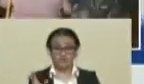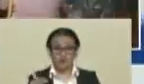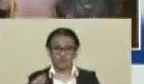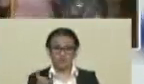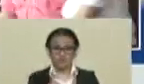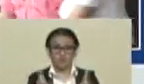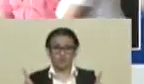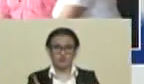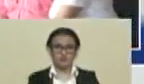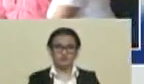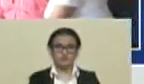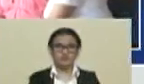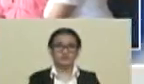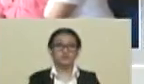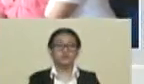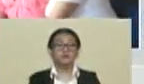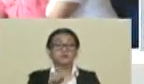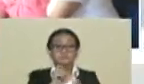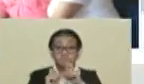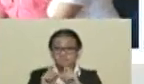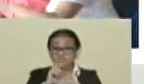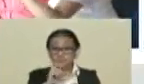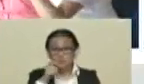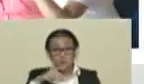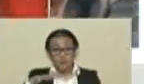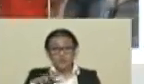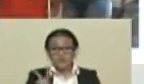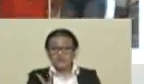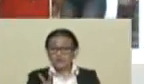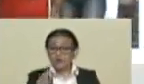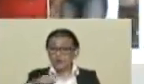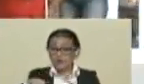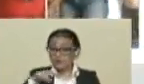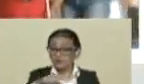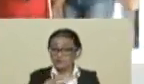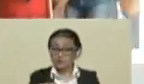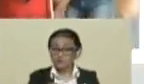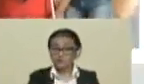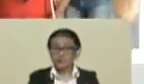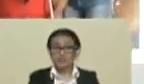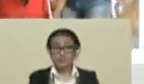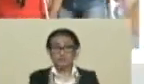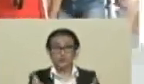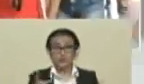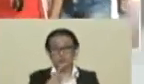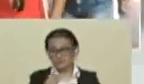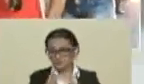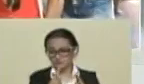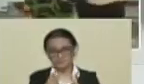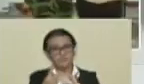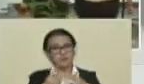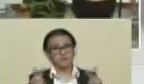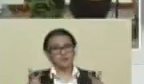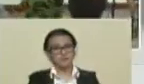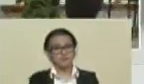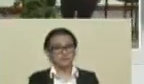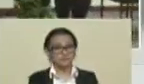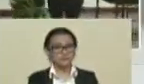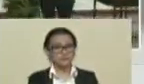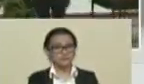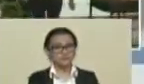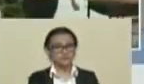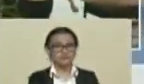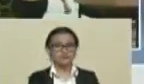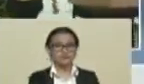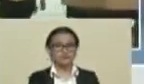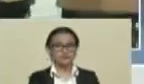las dificultades del pueblo venezolano las resolvemos a través de la democracia, a través del diálogo, a través de la paz. Creo que es un mensaje